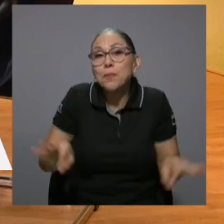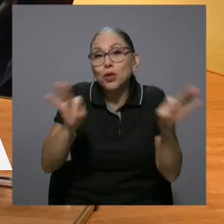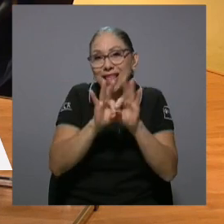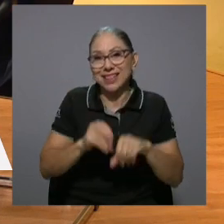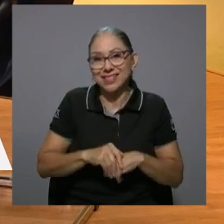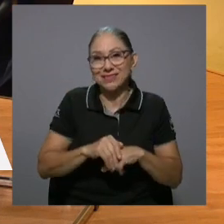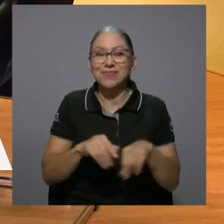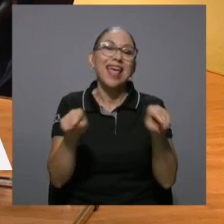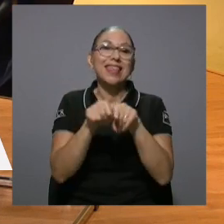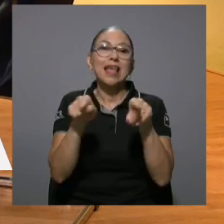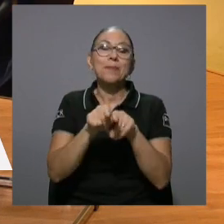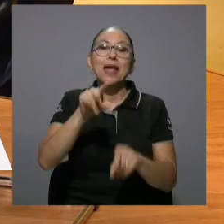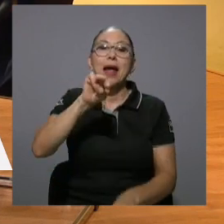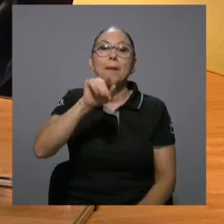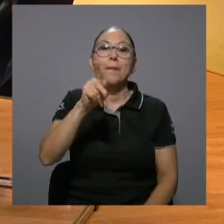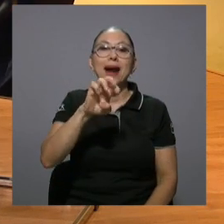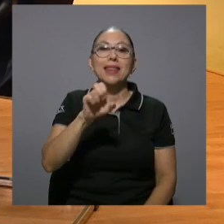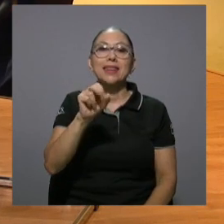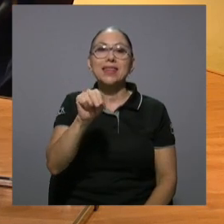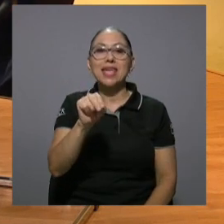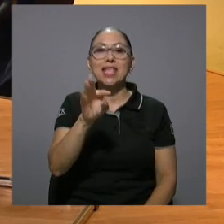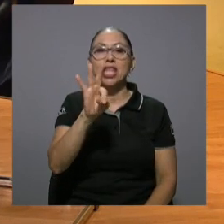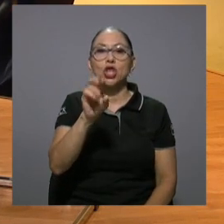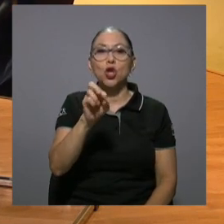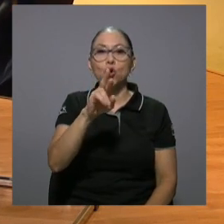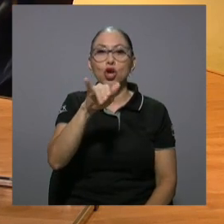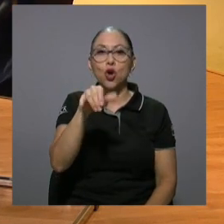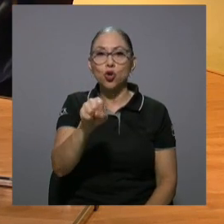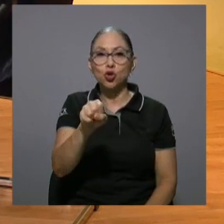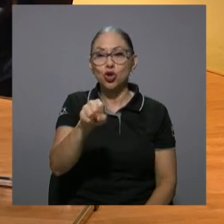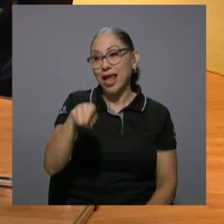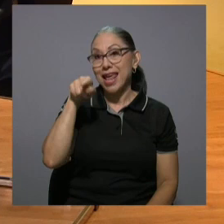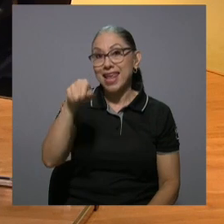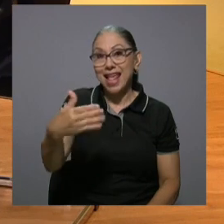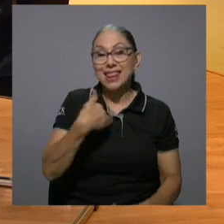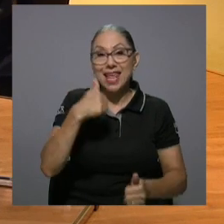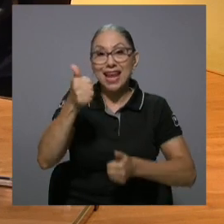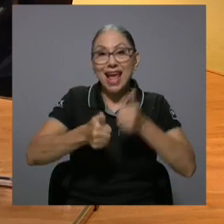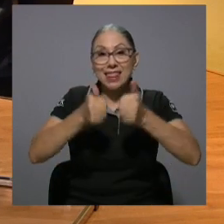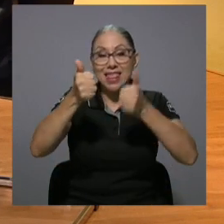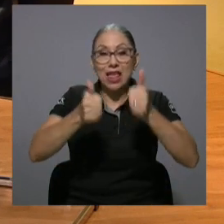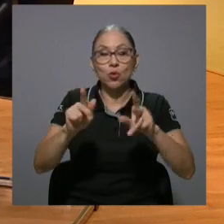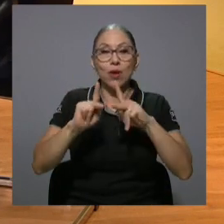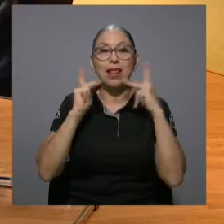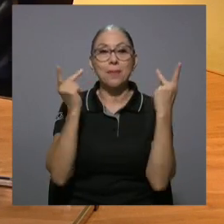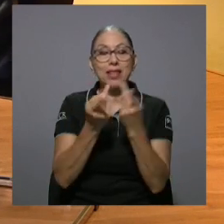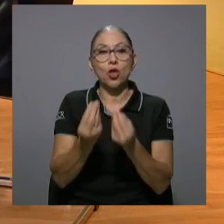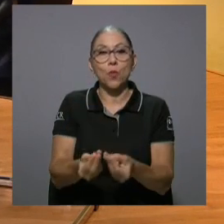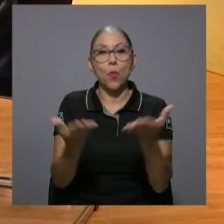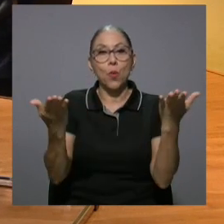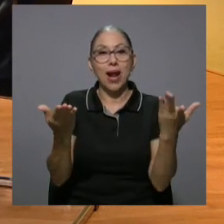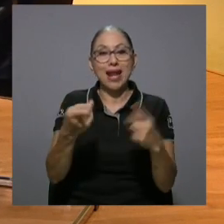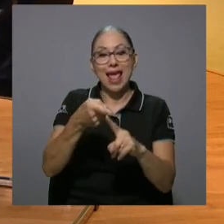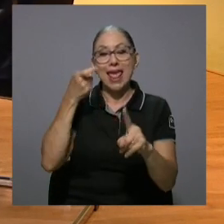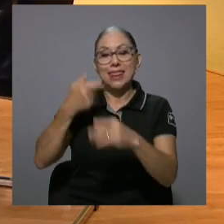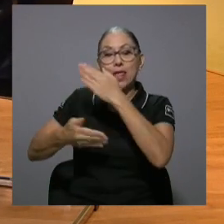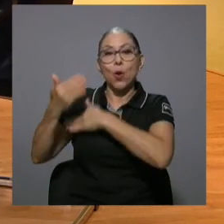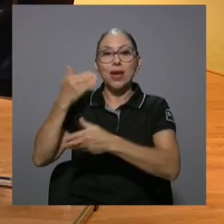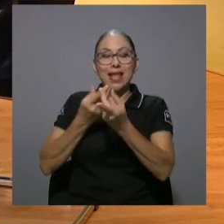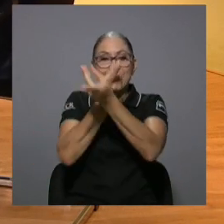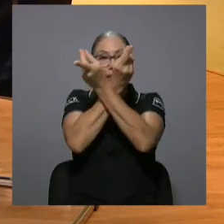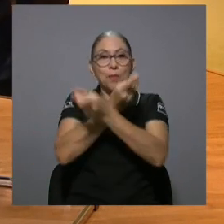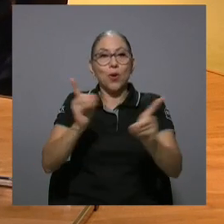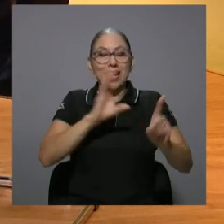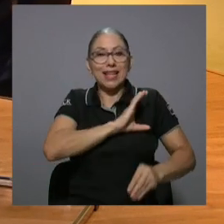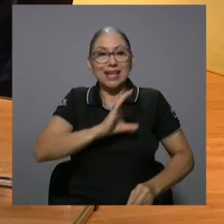Torrijos, que optó por la candidatura del Partido Popular, que es un partido, digamos, de origen demócrata cristiano,